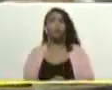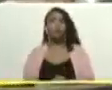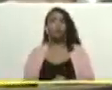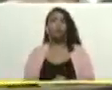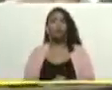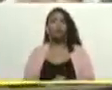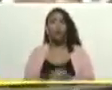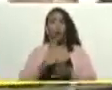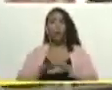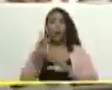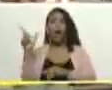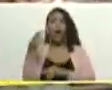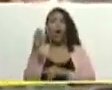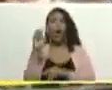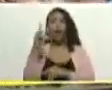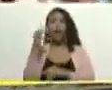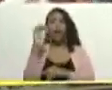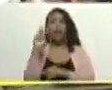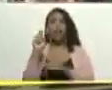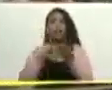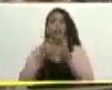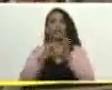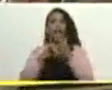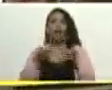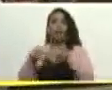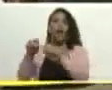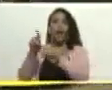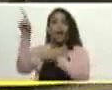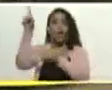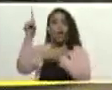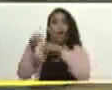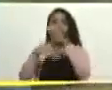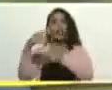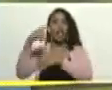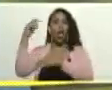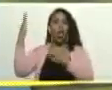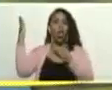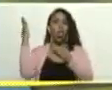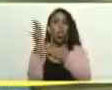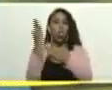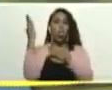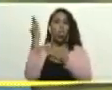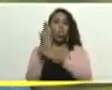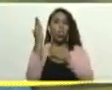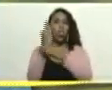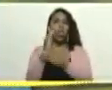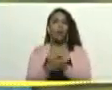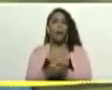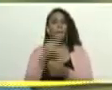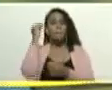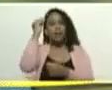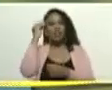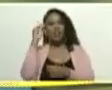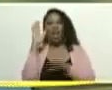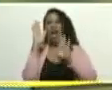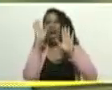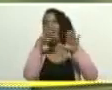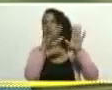porque Goliat es el Imperio que no subestima lo